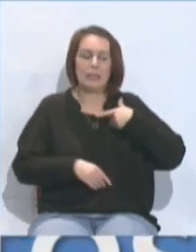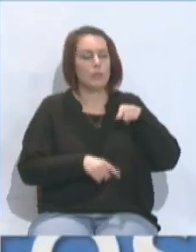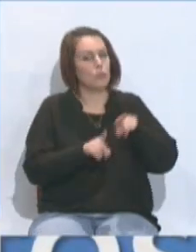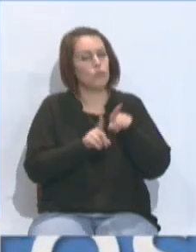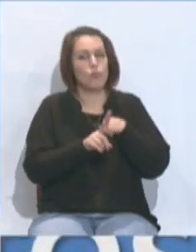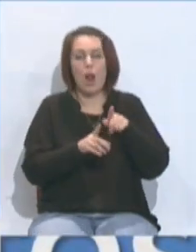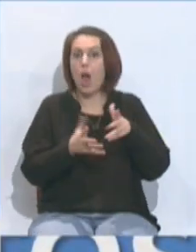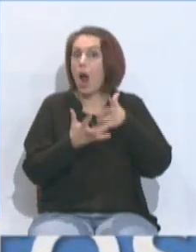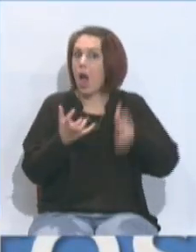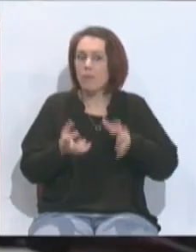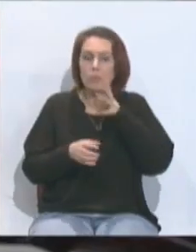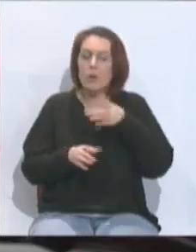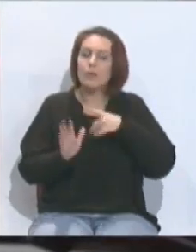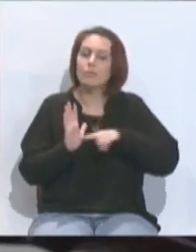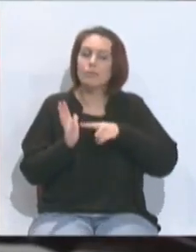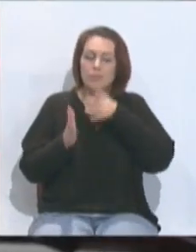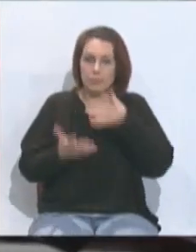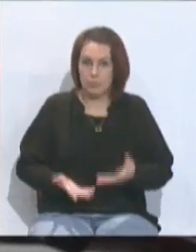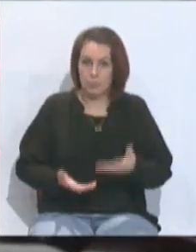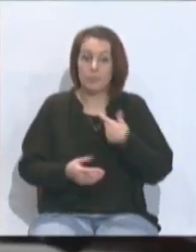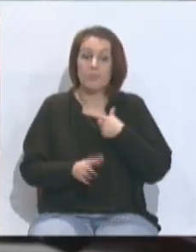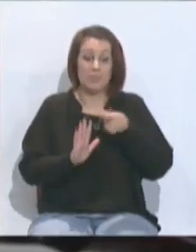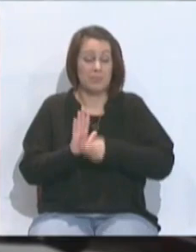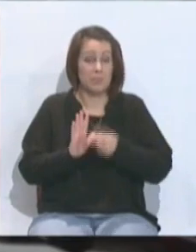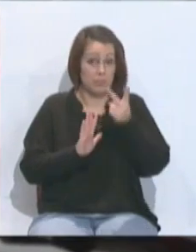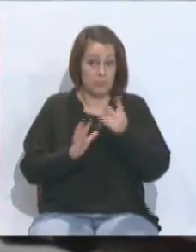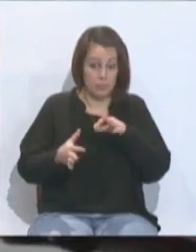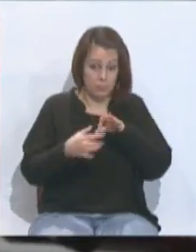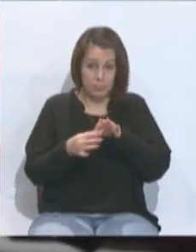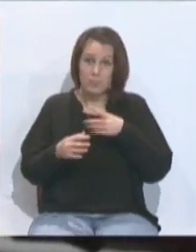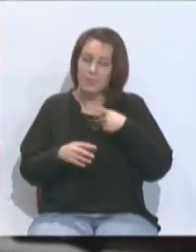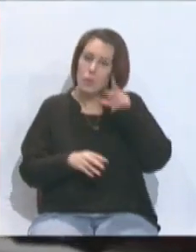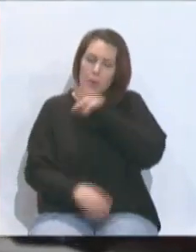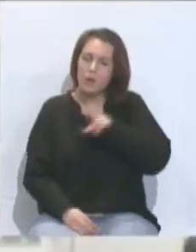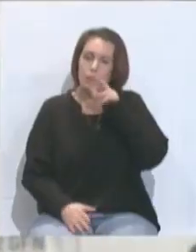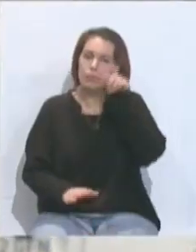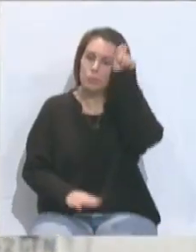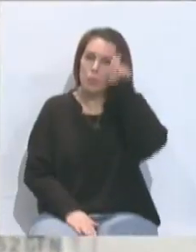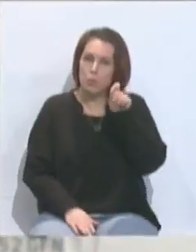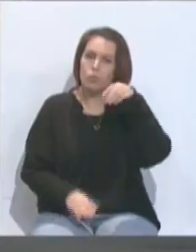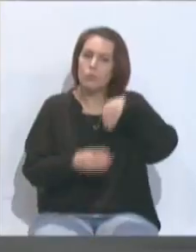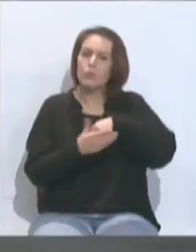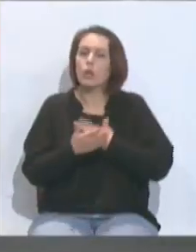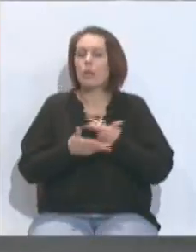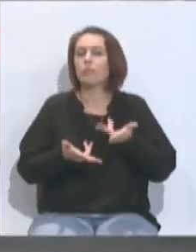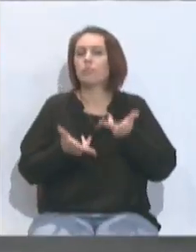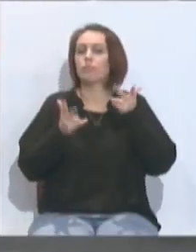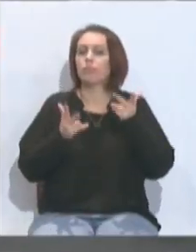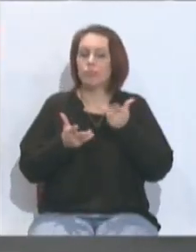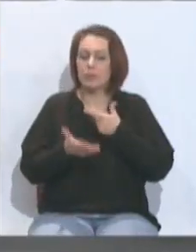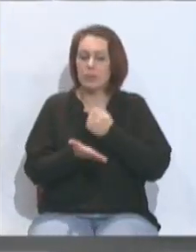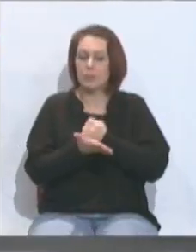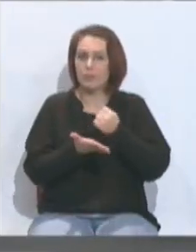infracción grave por la actual ley. 2 son las medidas relacionadas con la recuperación de puntos del permiso que introduce el